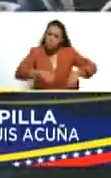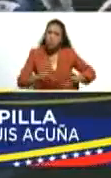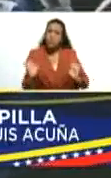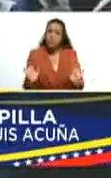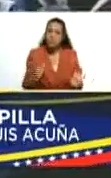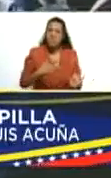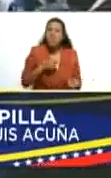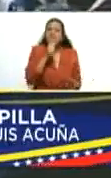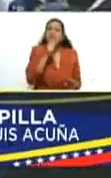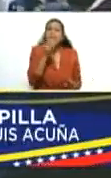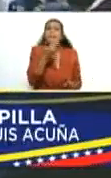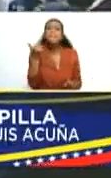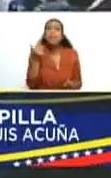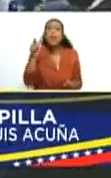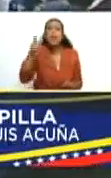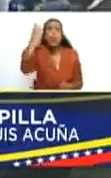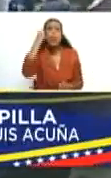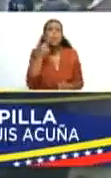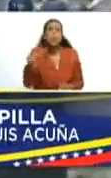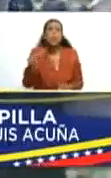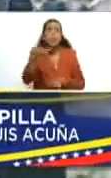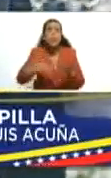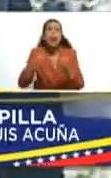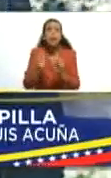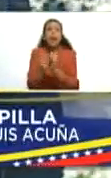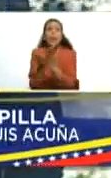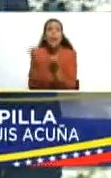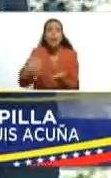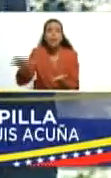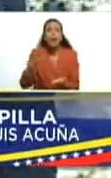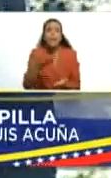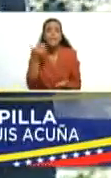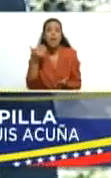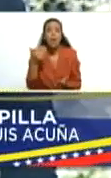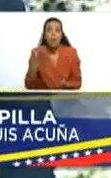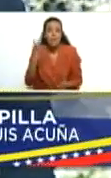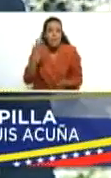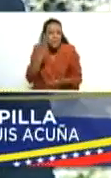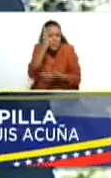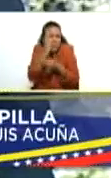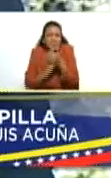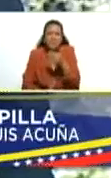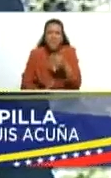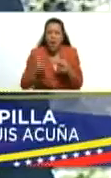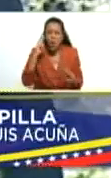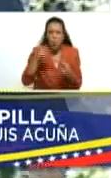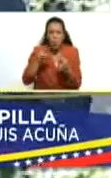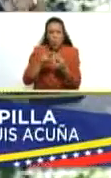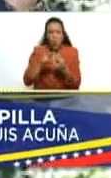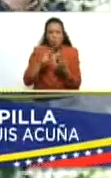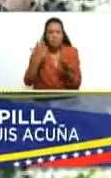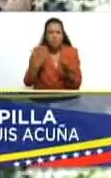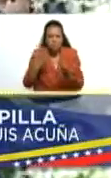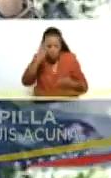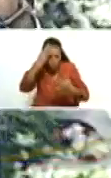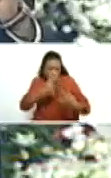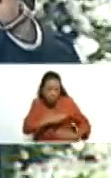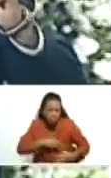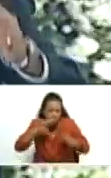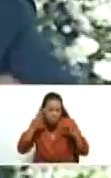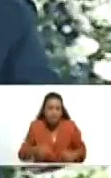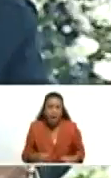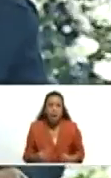¿Qué más querría el pueblo del estado Sucre que tener un hombre de tu sencillez, de tu honestidad